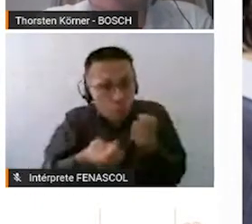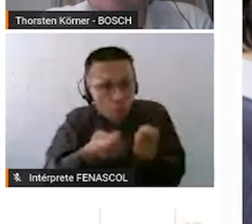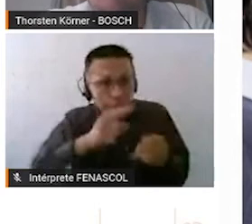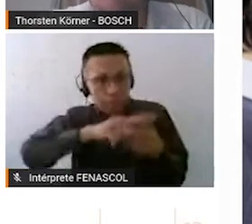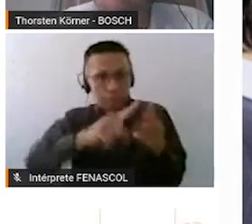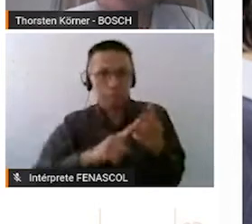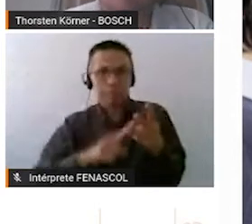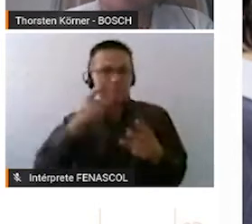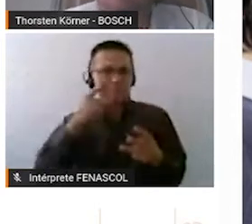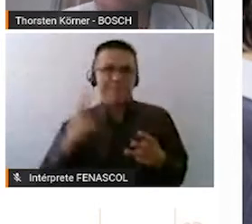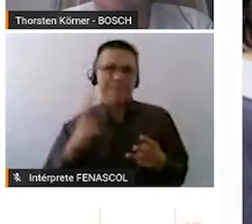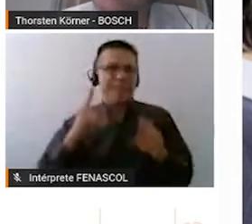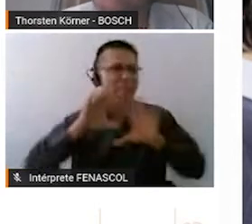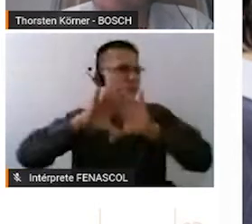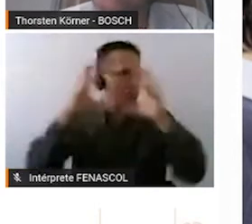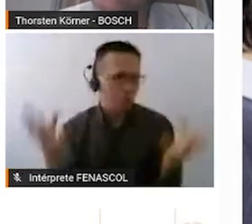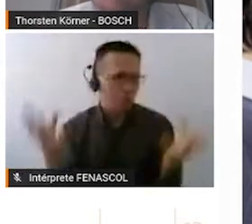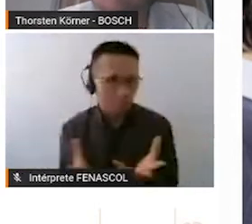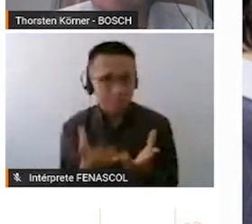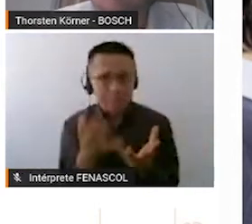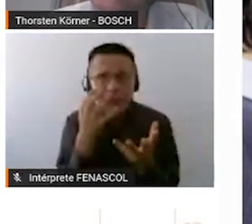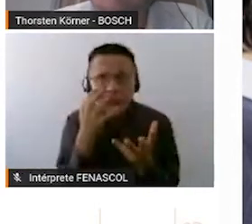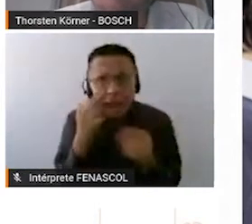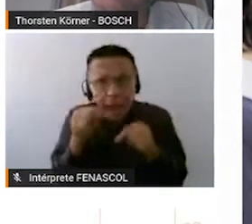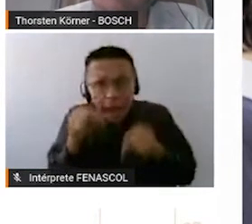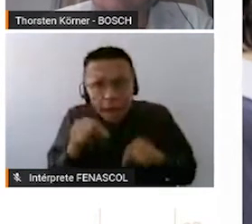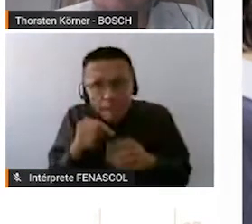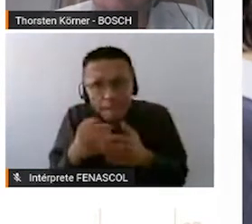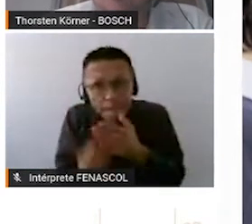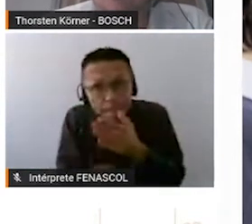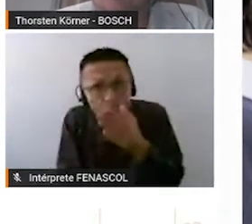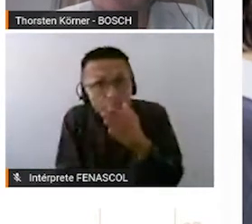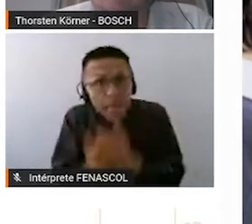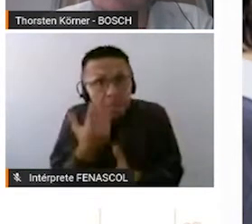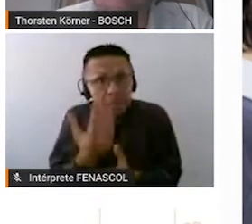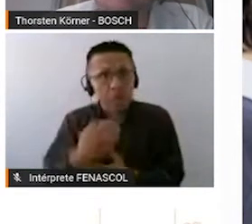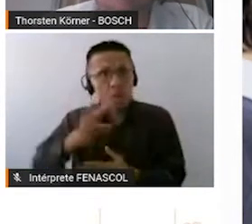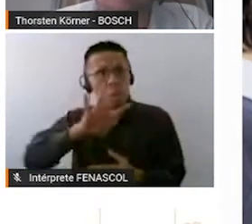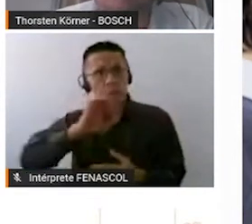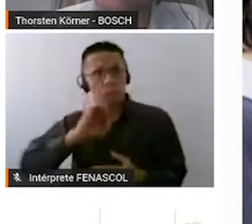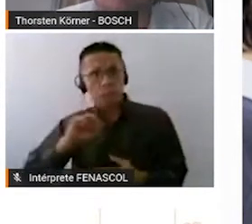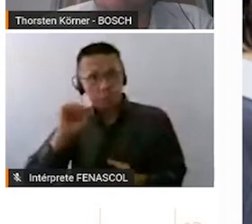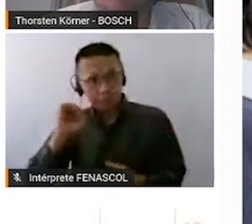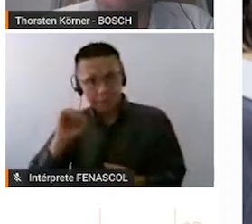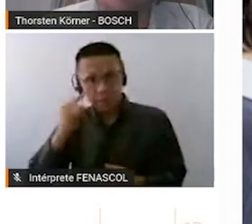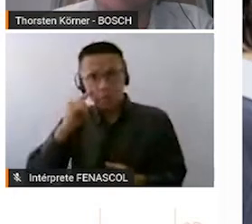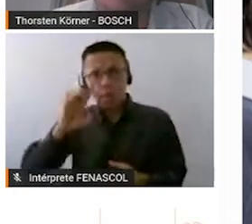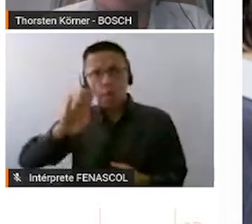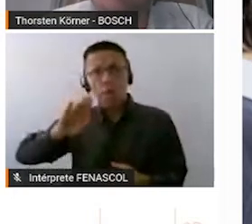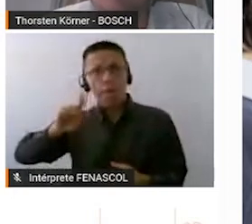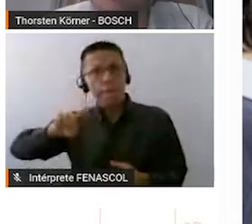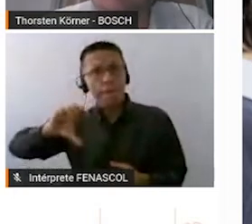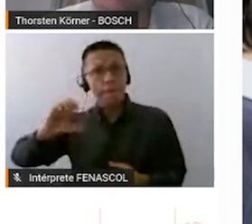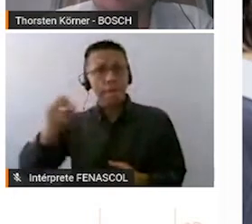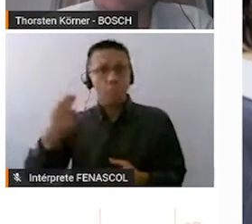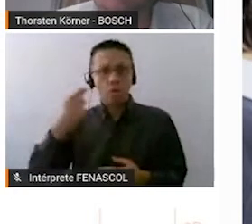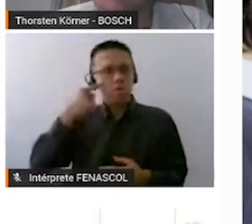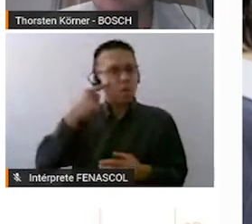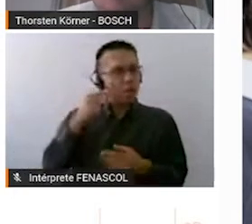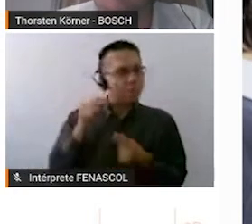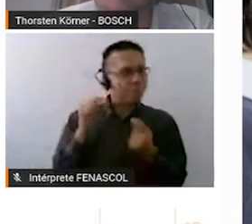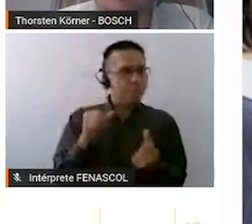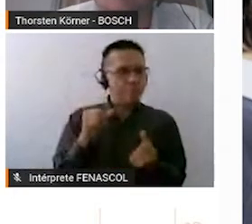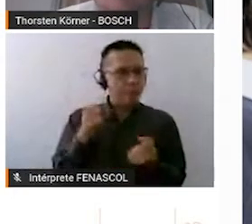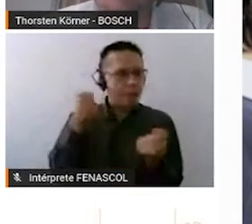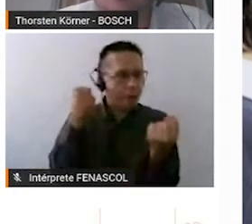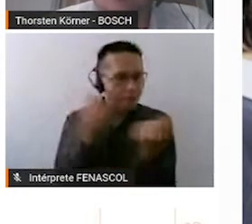inicio de todo este camino de Industria 4.0, Bosch fue una de las empresas patrocinadoras y participantes